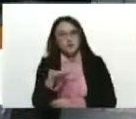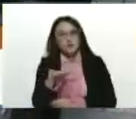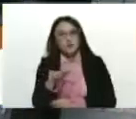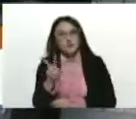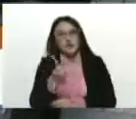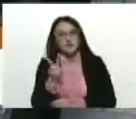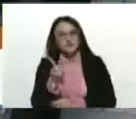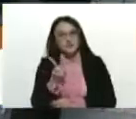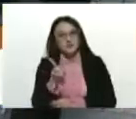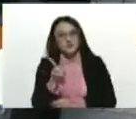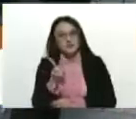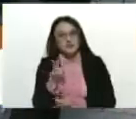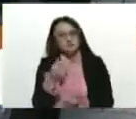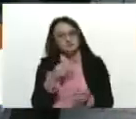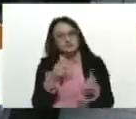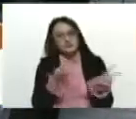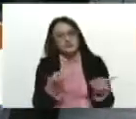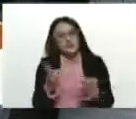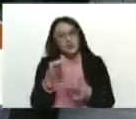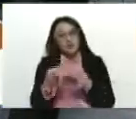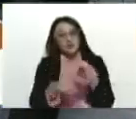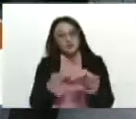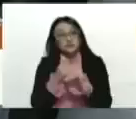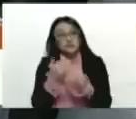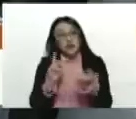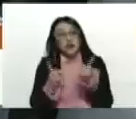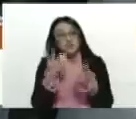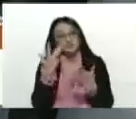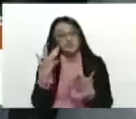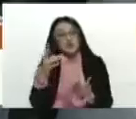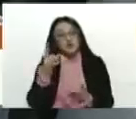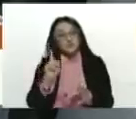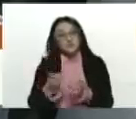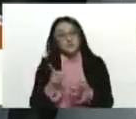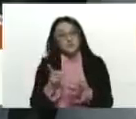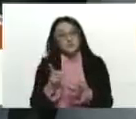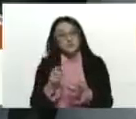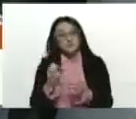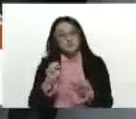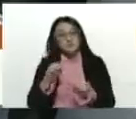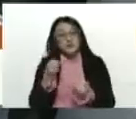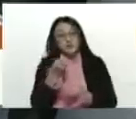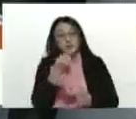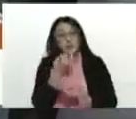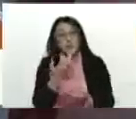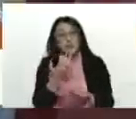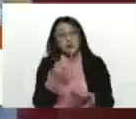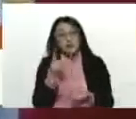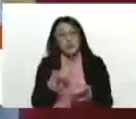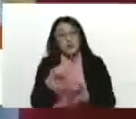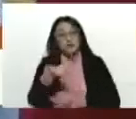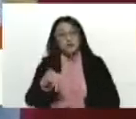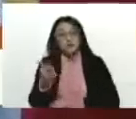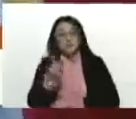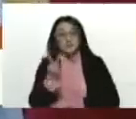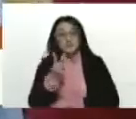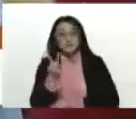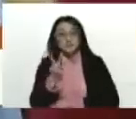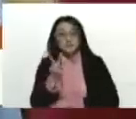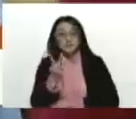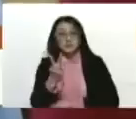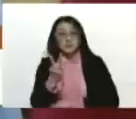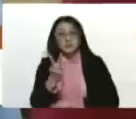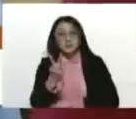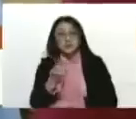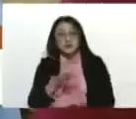venezolano y los invitados internacionales que veo algunos todavía por aquí Qué bueno que que estén aquí en Venezuela porque